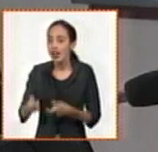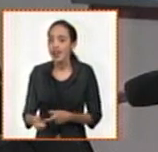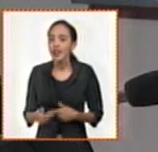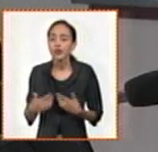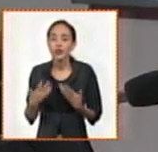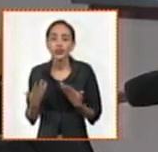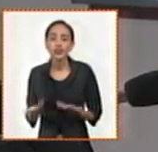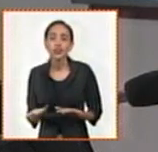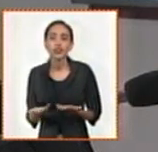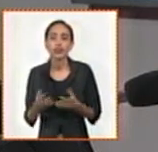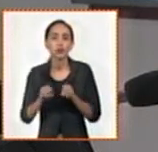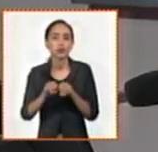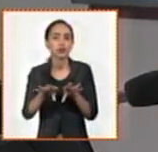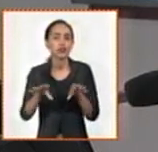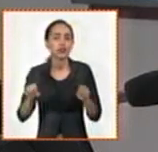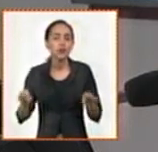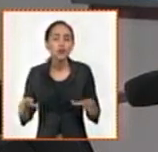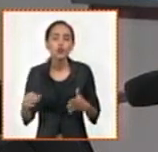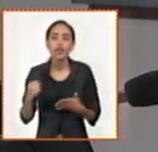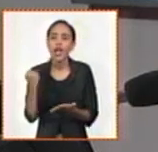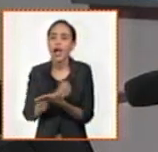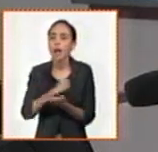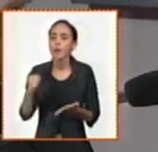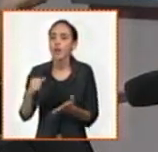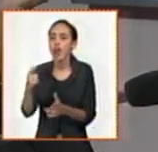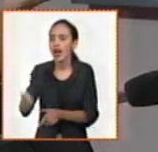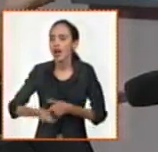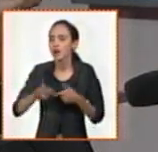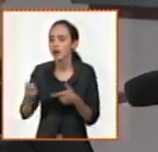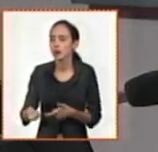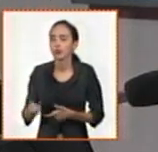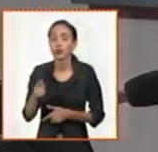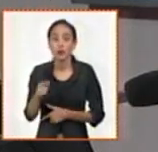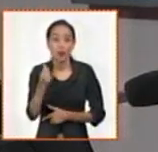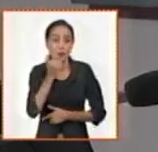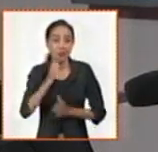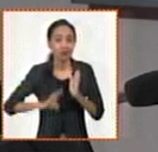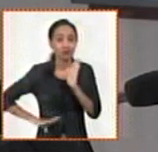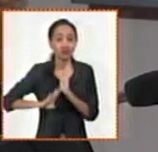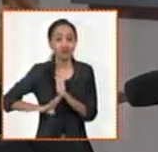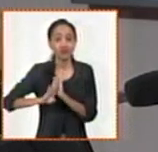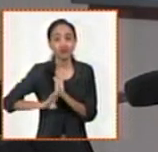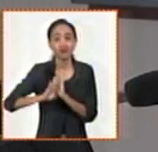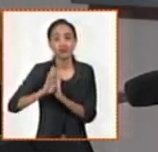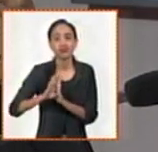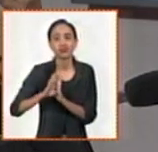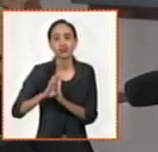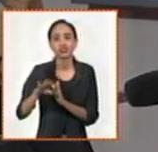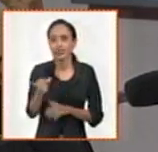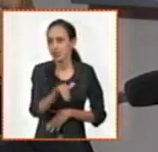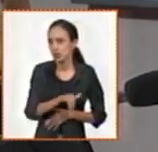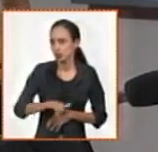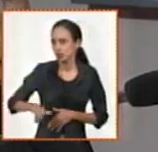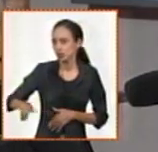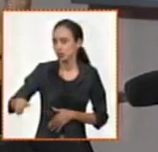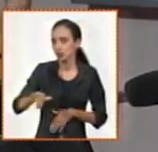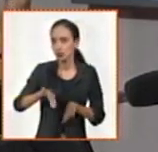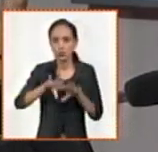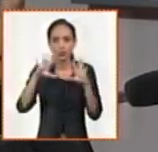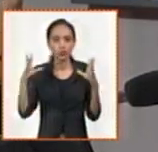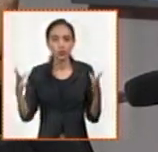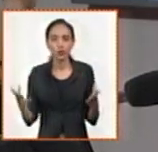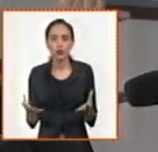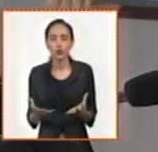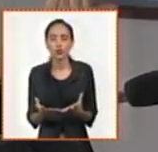que se difunde y se apoya una agricultura de escala, de uniformidad, que degrada, que